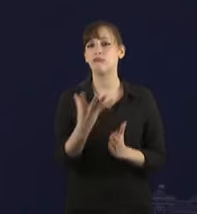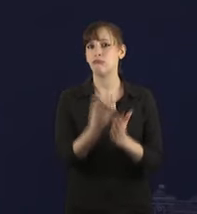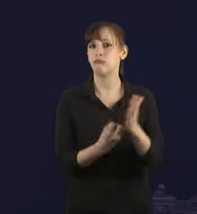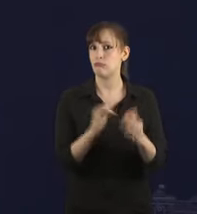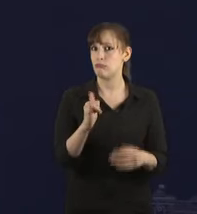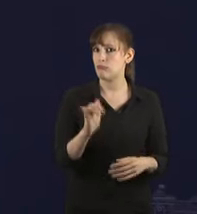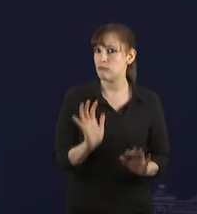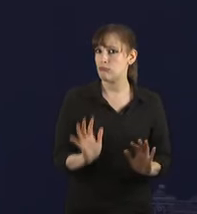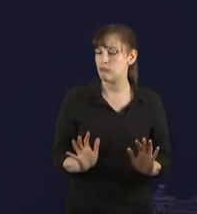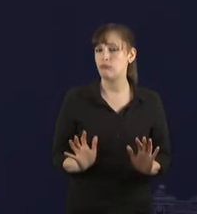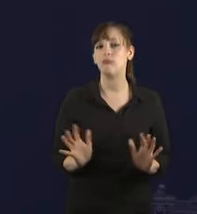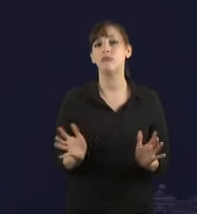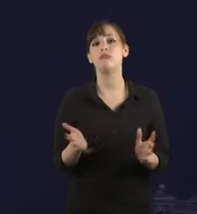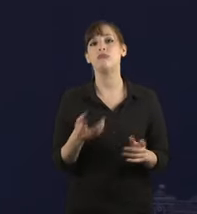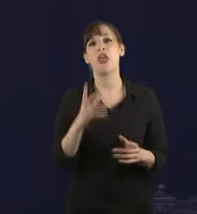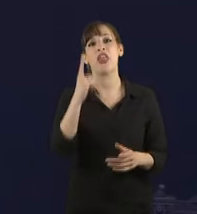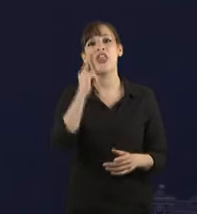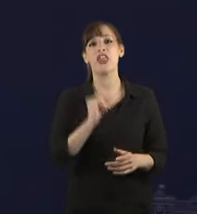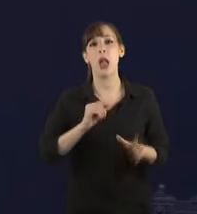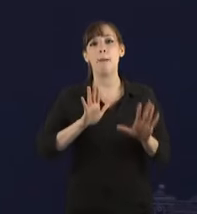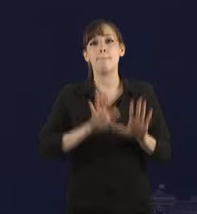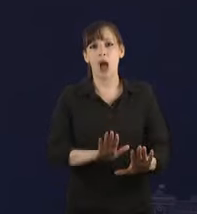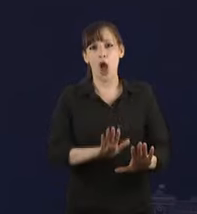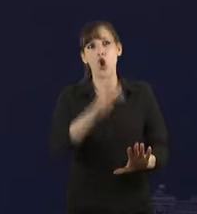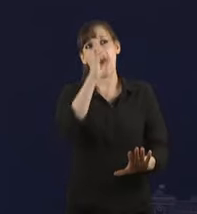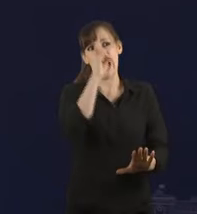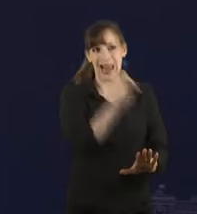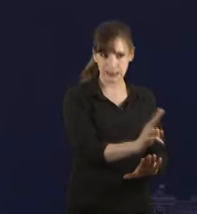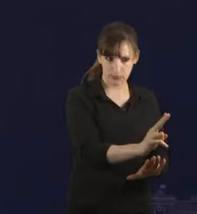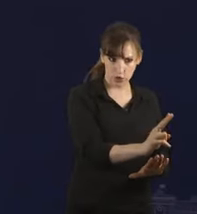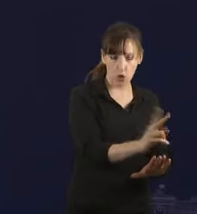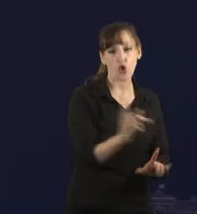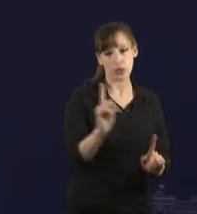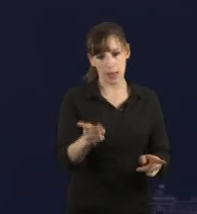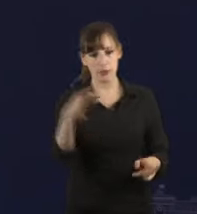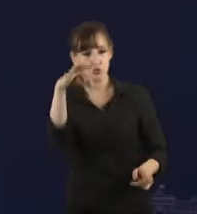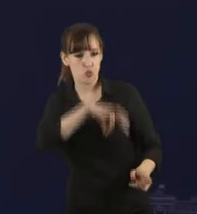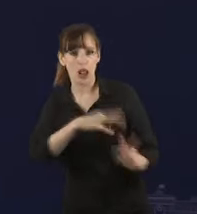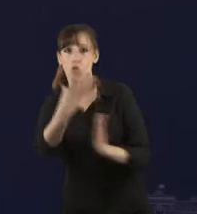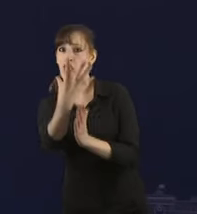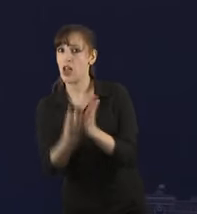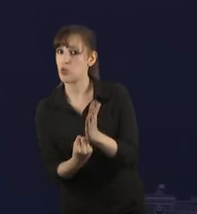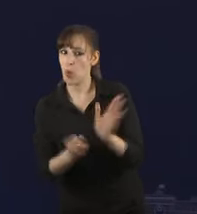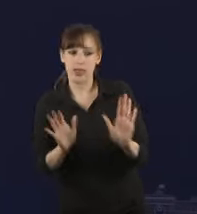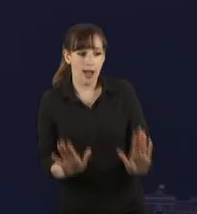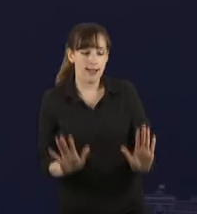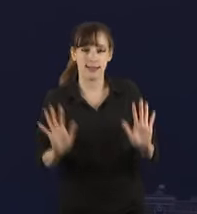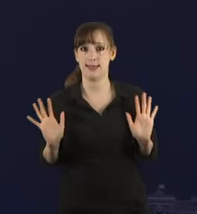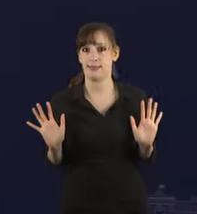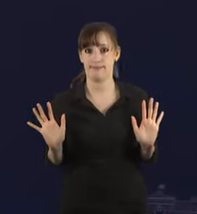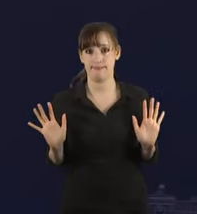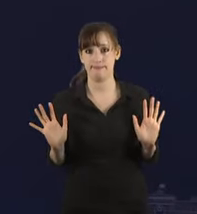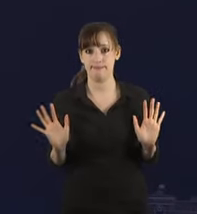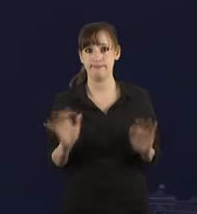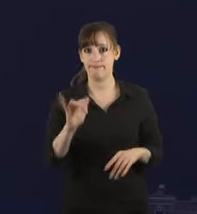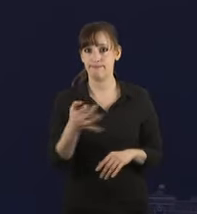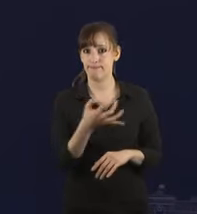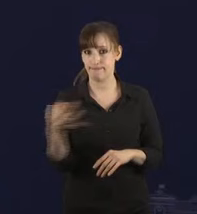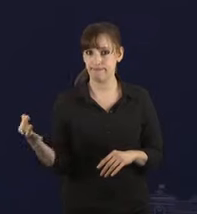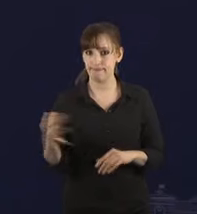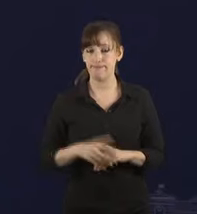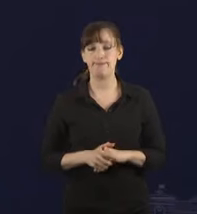contradicción con respetar el día de paro quien quiera parar que pare no podemos obligar a que esa